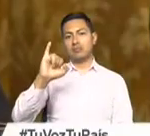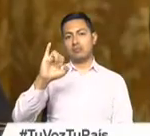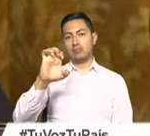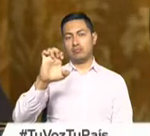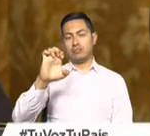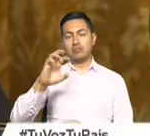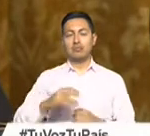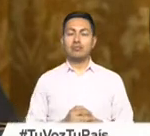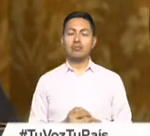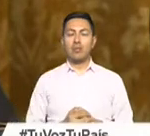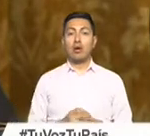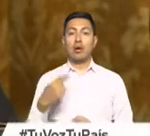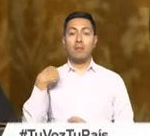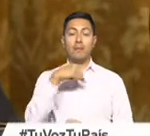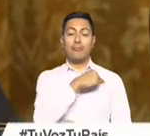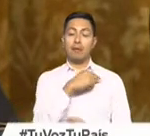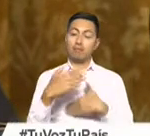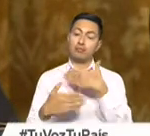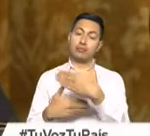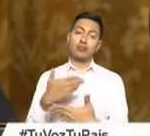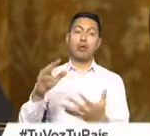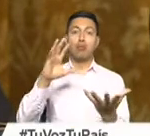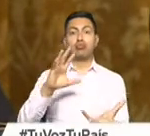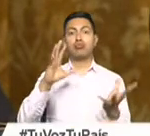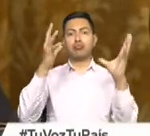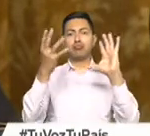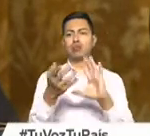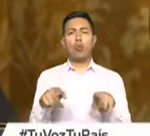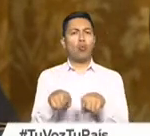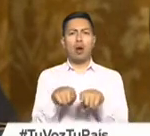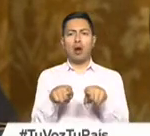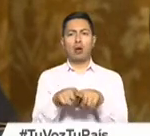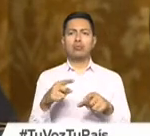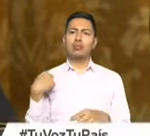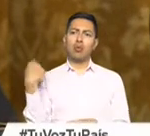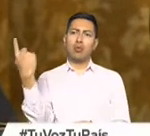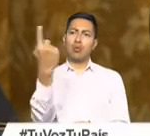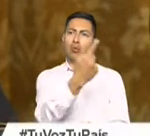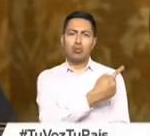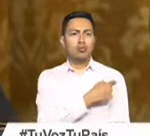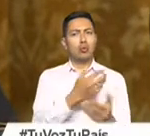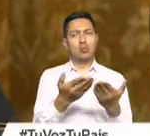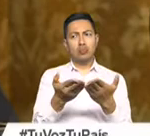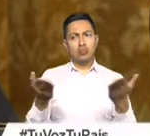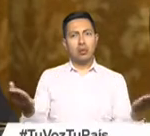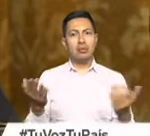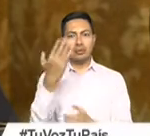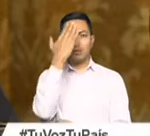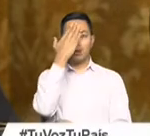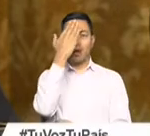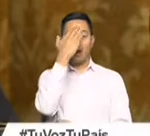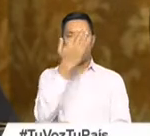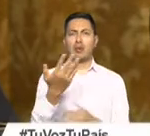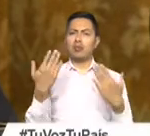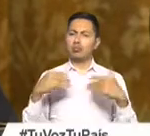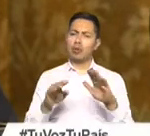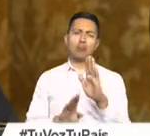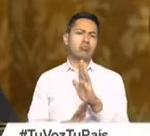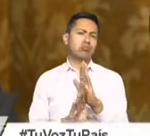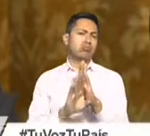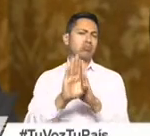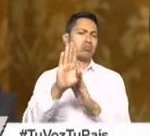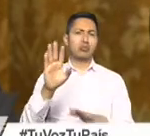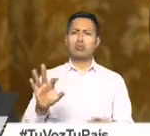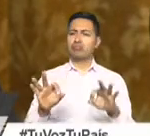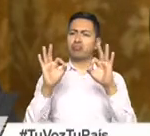Estamos viviendo un mismo proceso revolucionario que todos nosotros y todos ustedes reconocen, en el cual se han dado gigantescos pasos